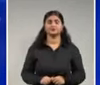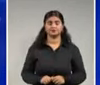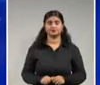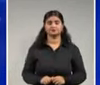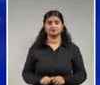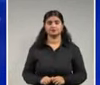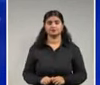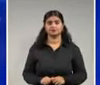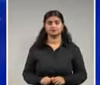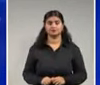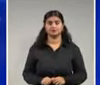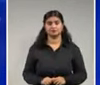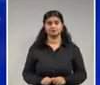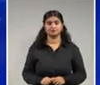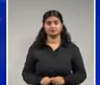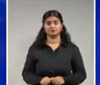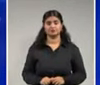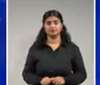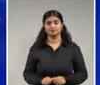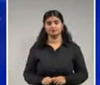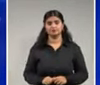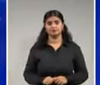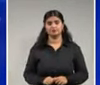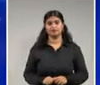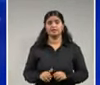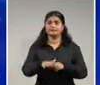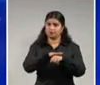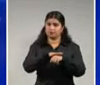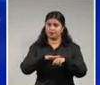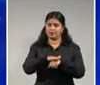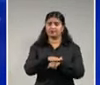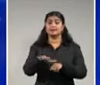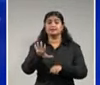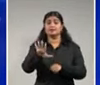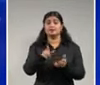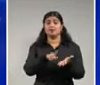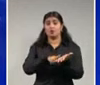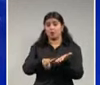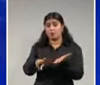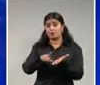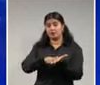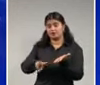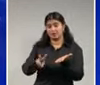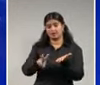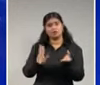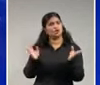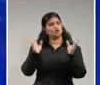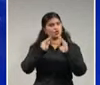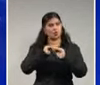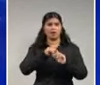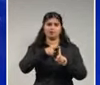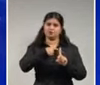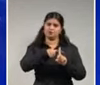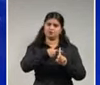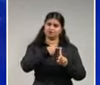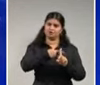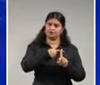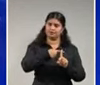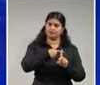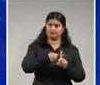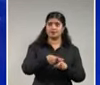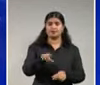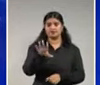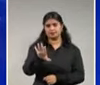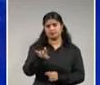me rectifica, no son 4 provincias, son 5 provincias las que no reportaron casos en el día de ayer. Un efecto de la